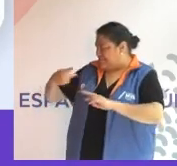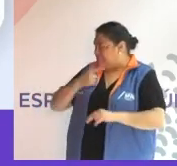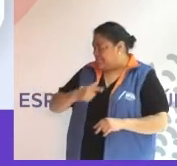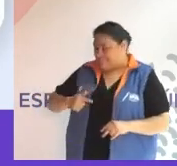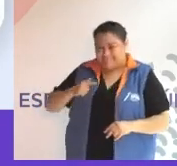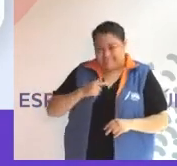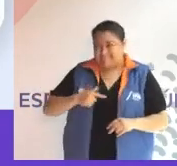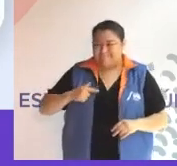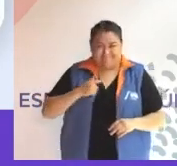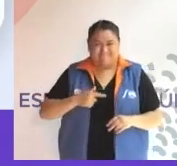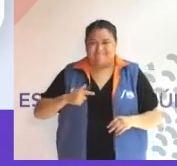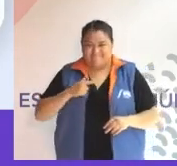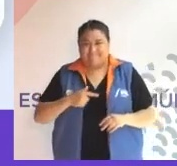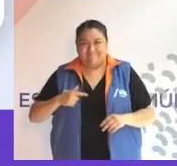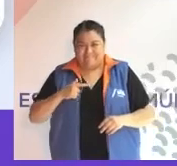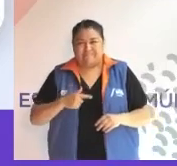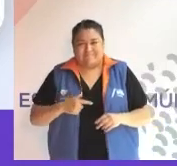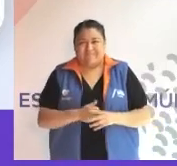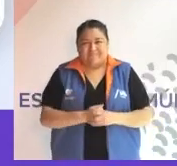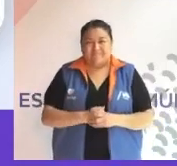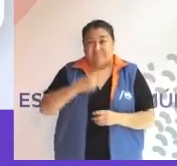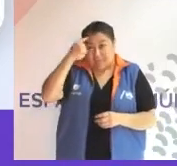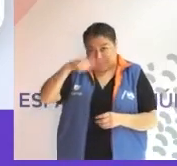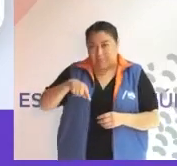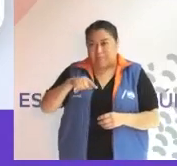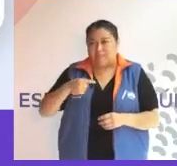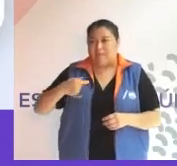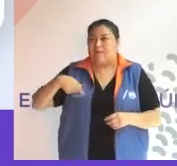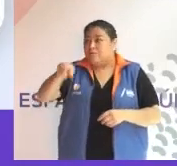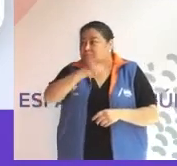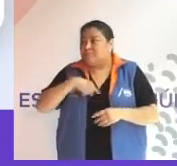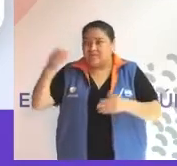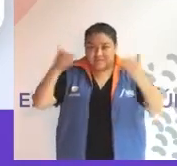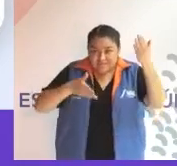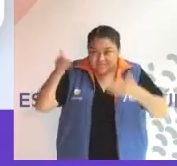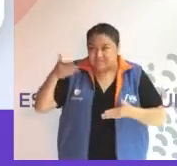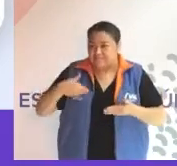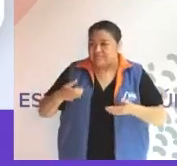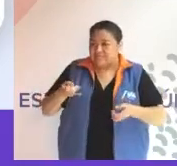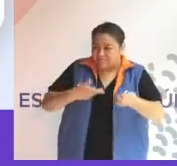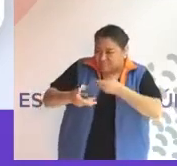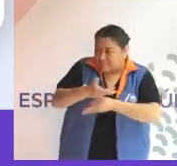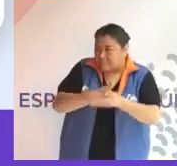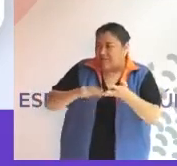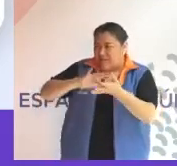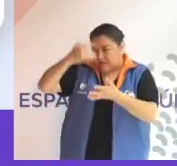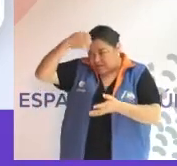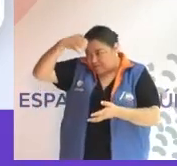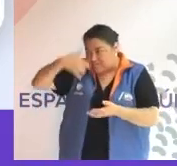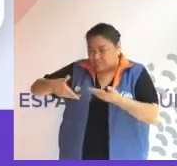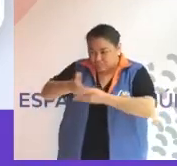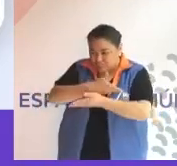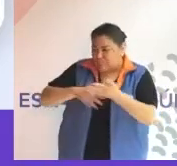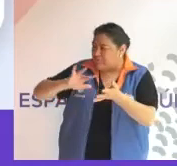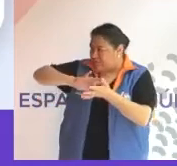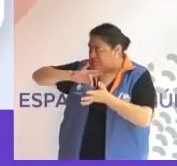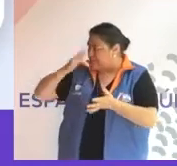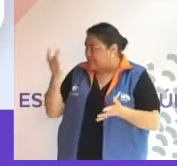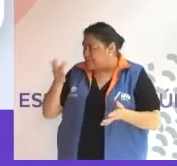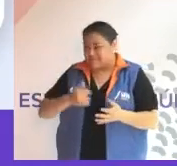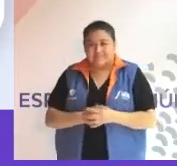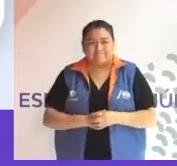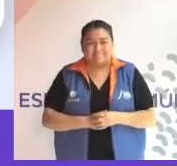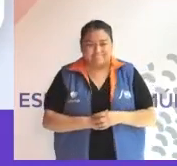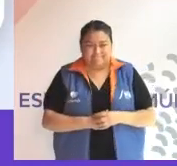Al contrario, muchísimas gracias por haber donado su tiempo, su talento, por estar con nosotros y compartirnos sus experiencias.